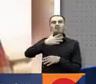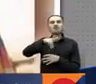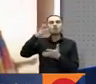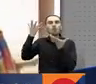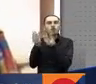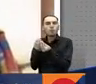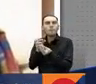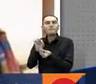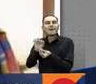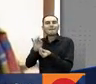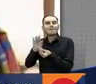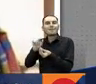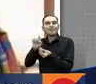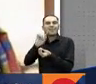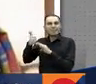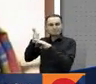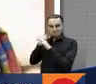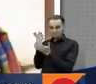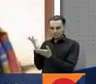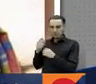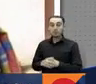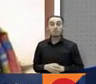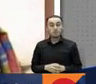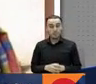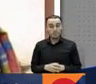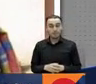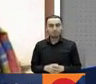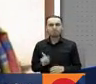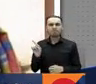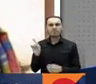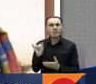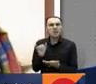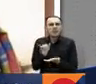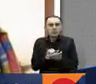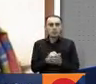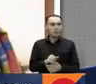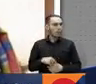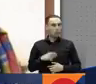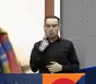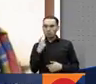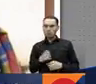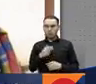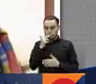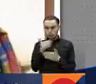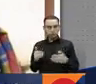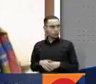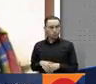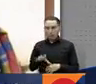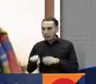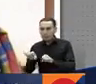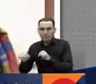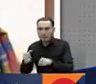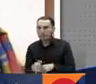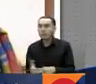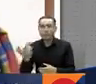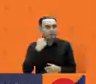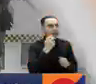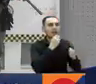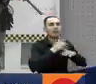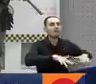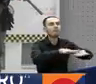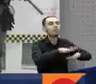Serna, alias Taladro. Esta persona, supuestamente, ubicó a menores de edad para llevárselas a las fincas frecuentadas por